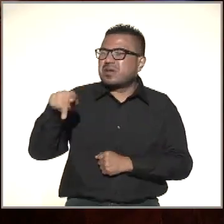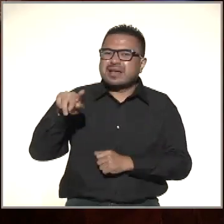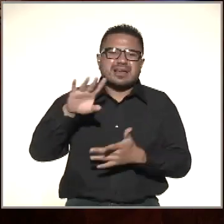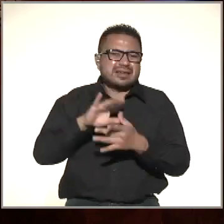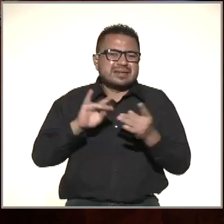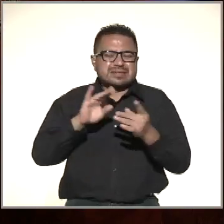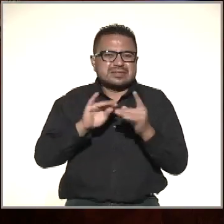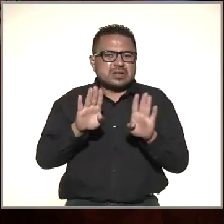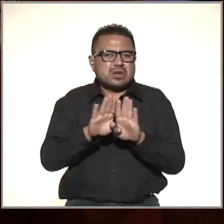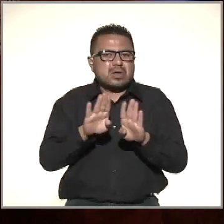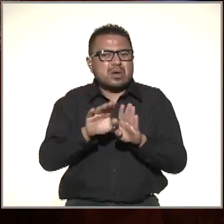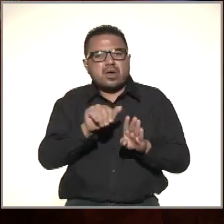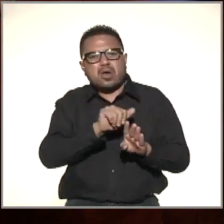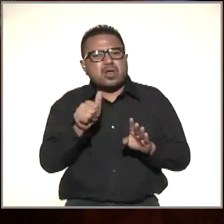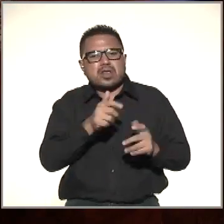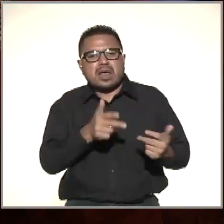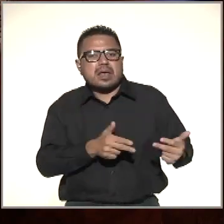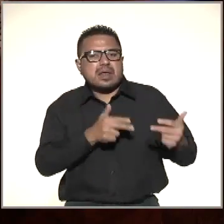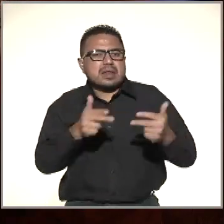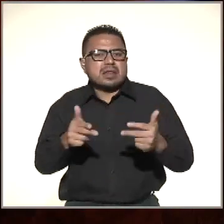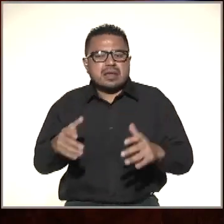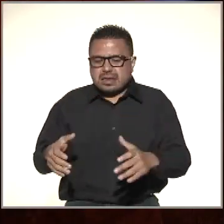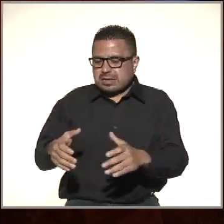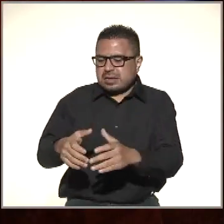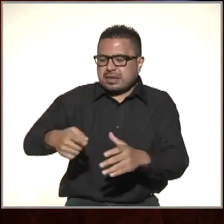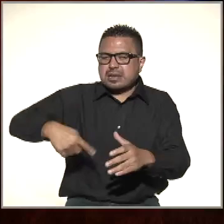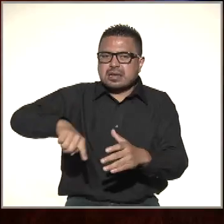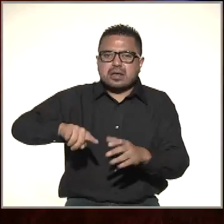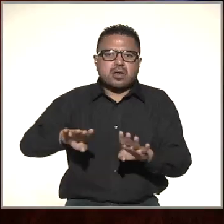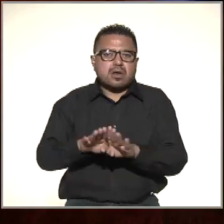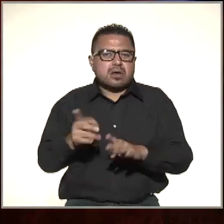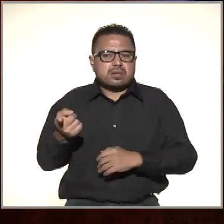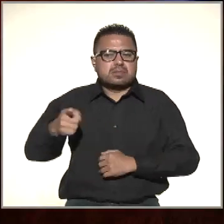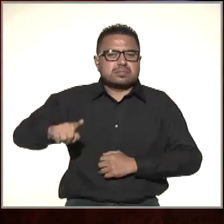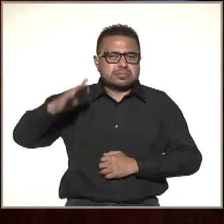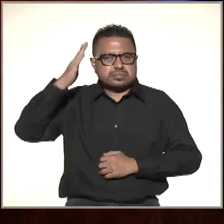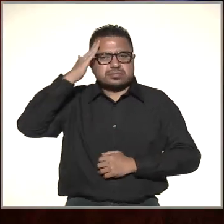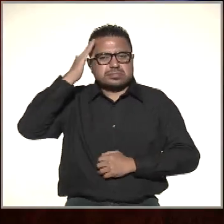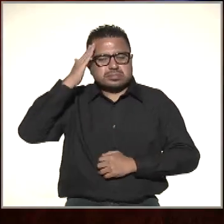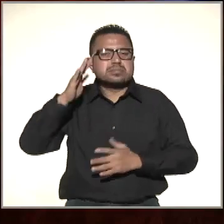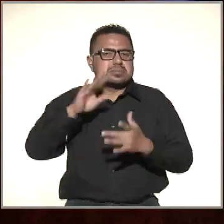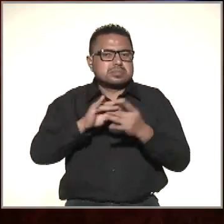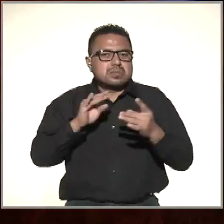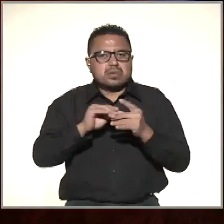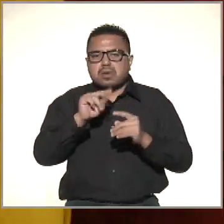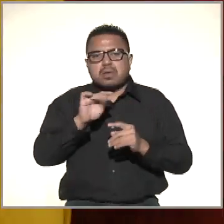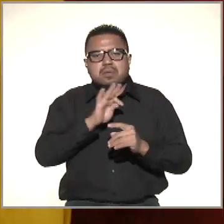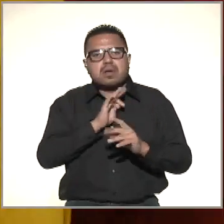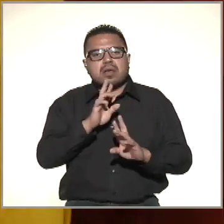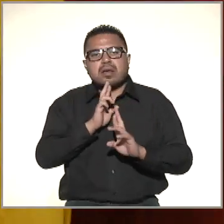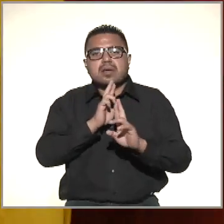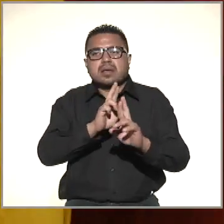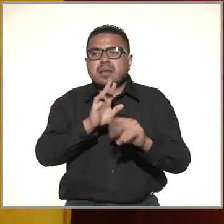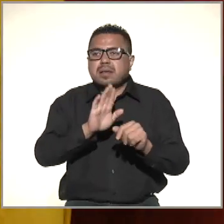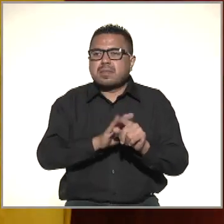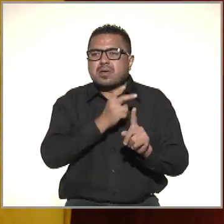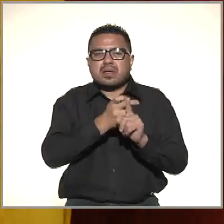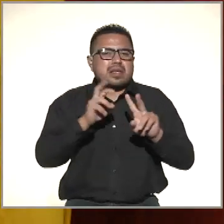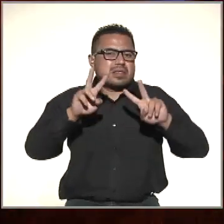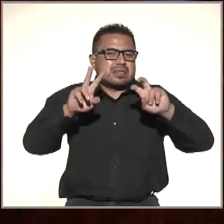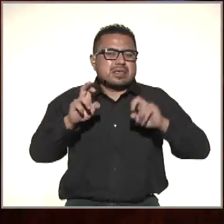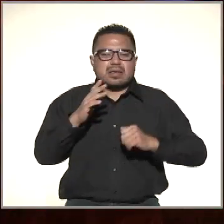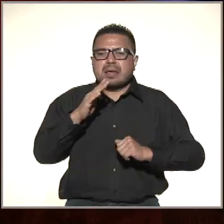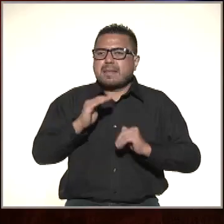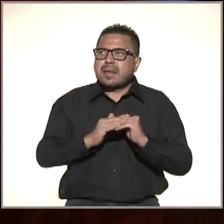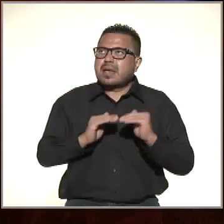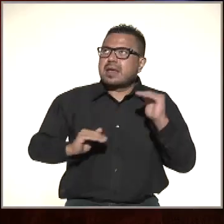es otra generación y también es el tema de autoridad. Nos los han mencionado, no puedo responder porque es temas de autoridad, es más grande